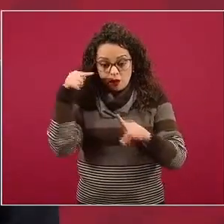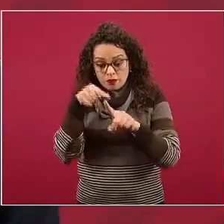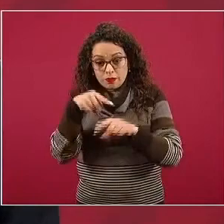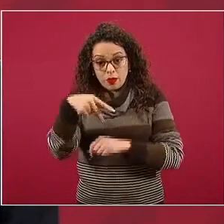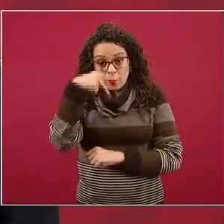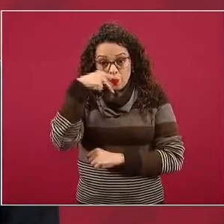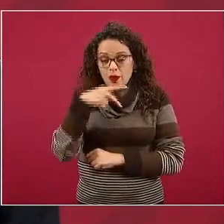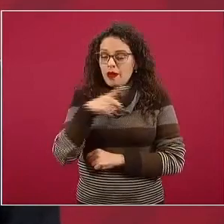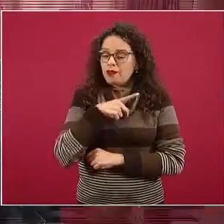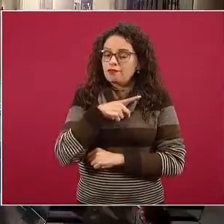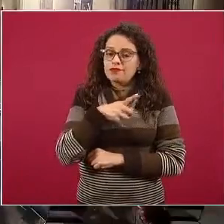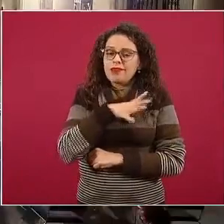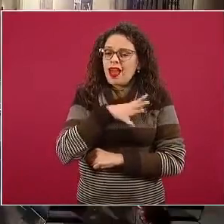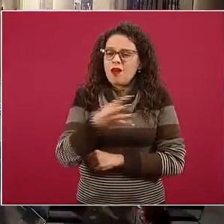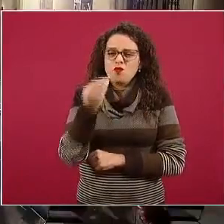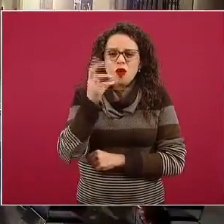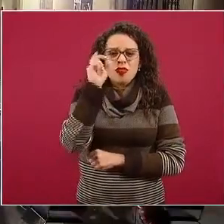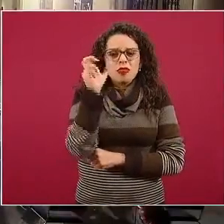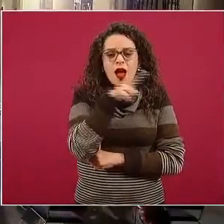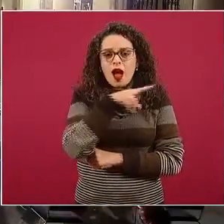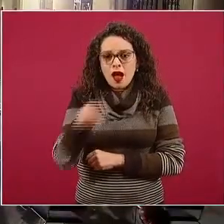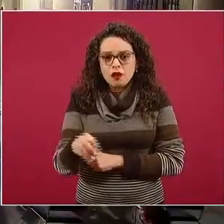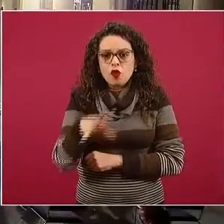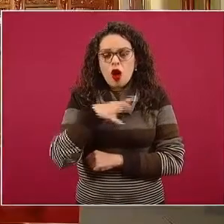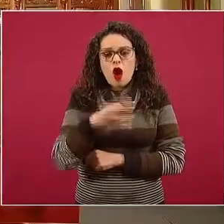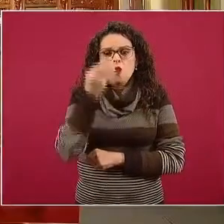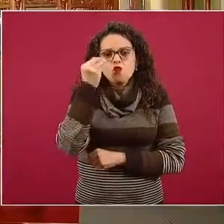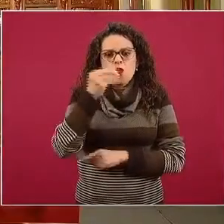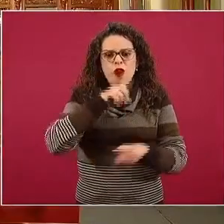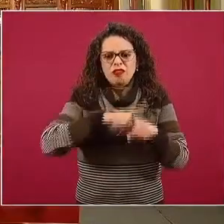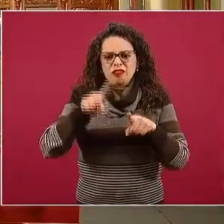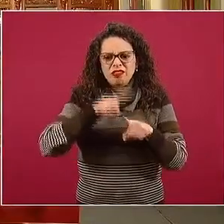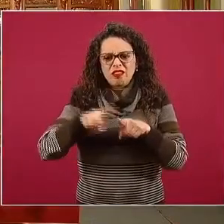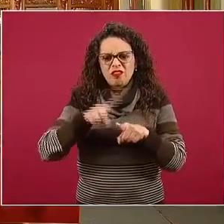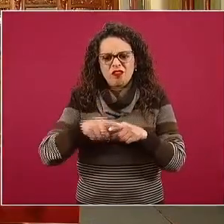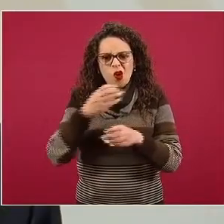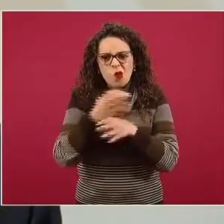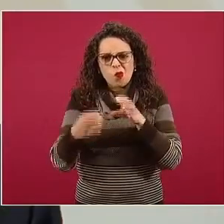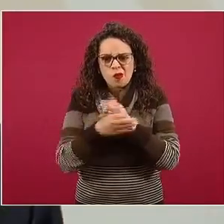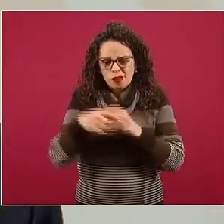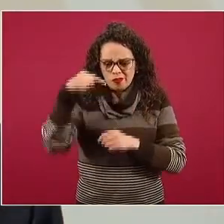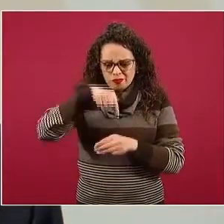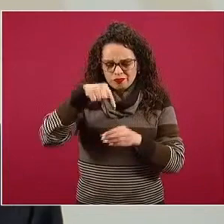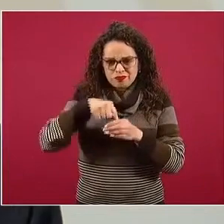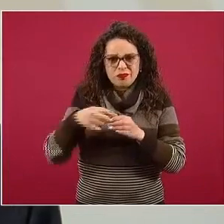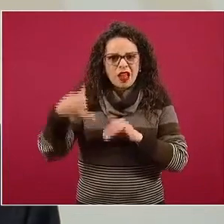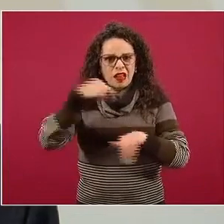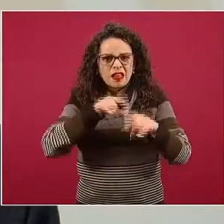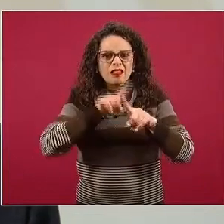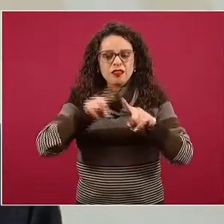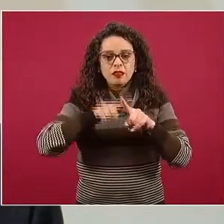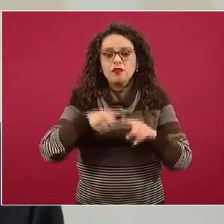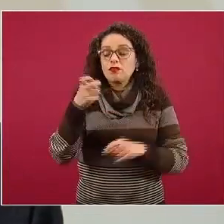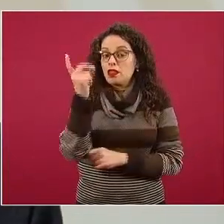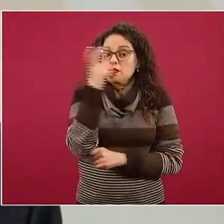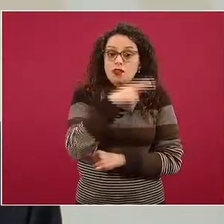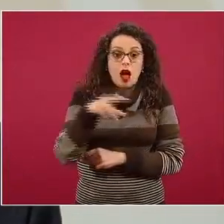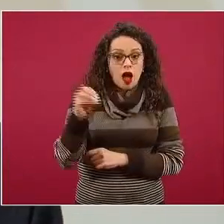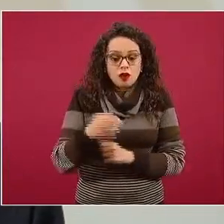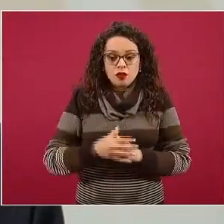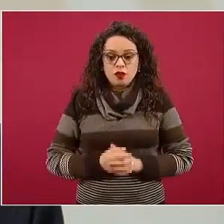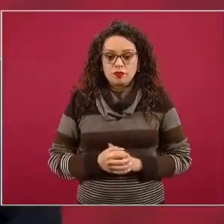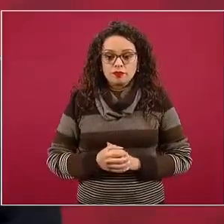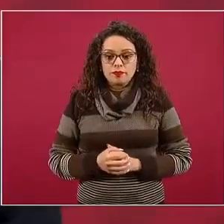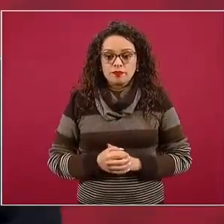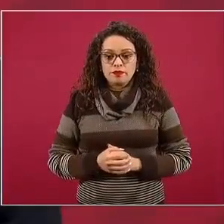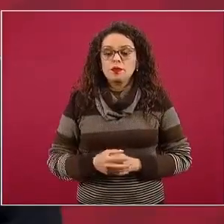de sustancias tóxicas y esto se sigue aplicando para los dispositivos electrónicos. Y por eso